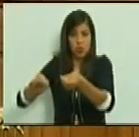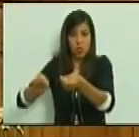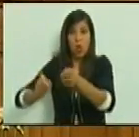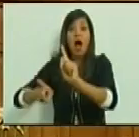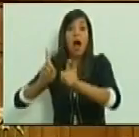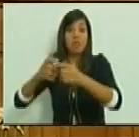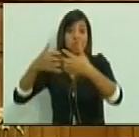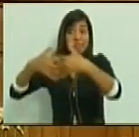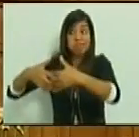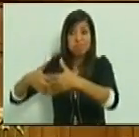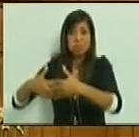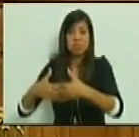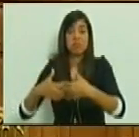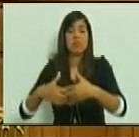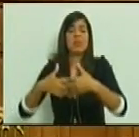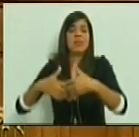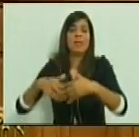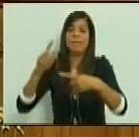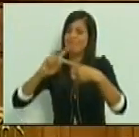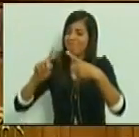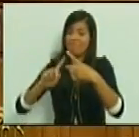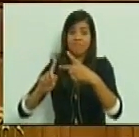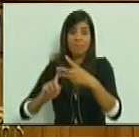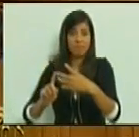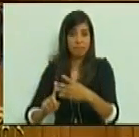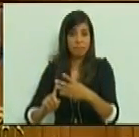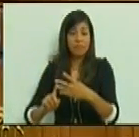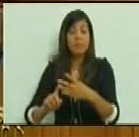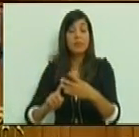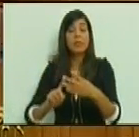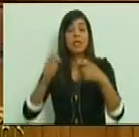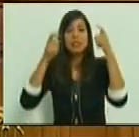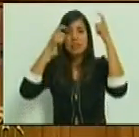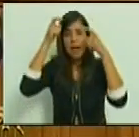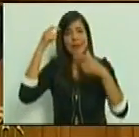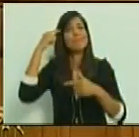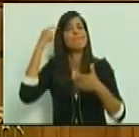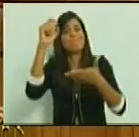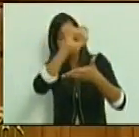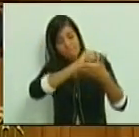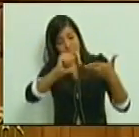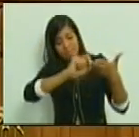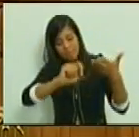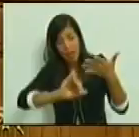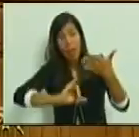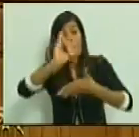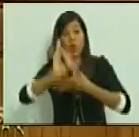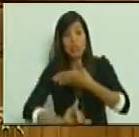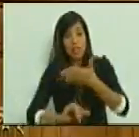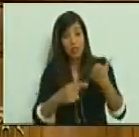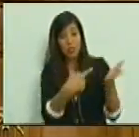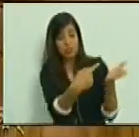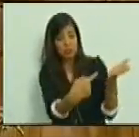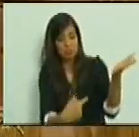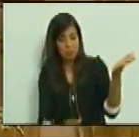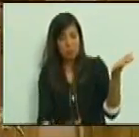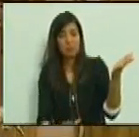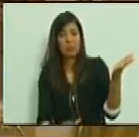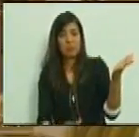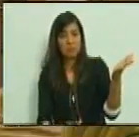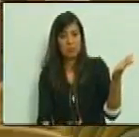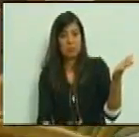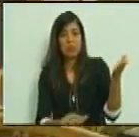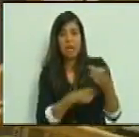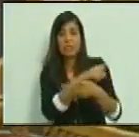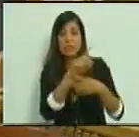accesorias, etcétera, etcétera. Ahí está ese documento, ahí está ese planteamiento. Luego el